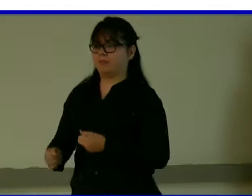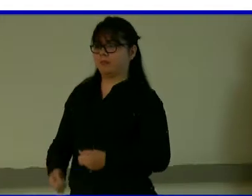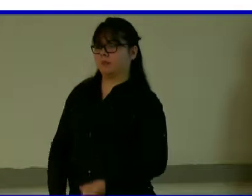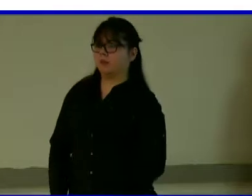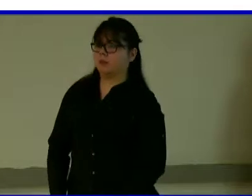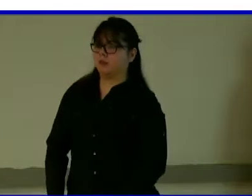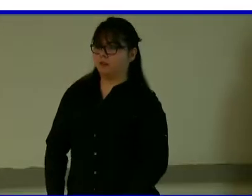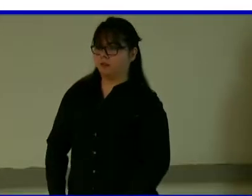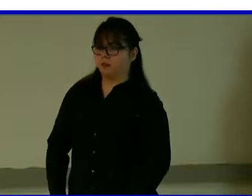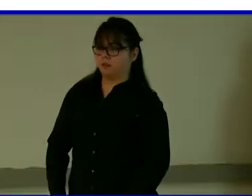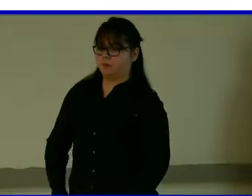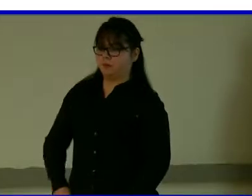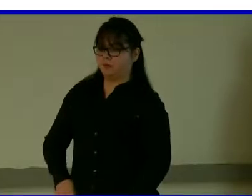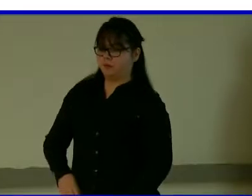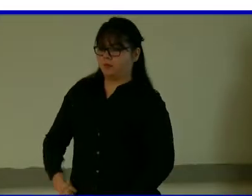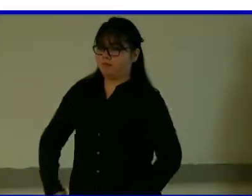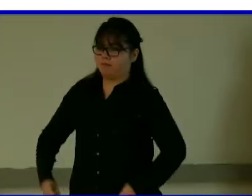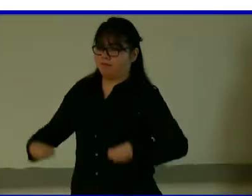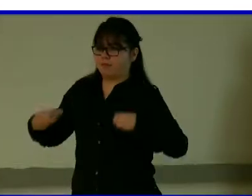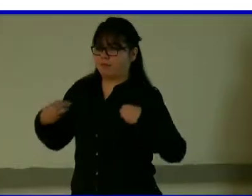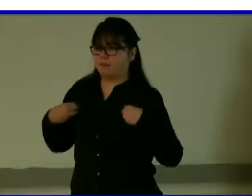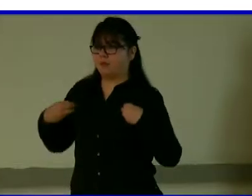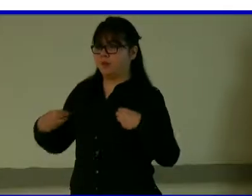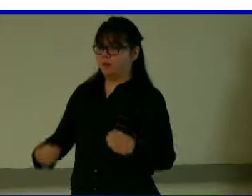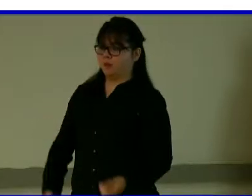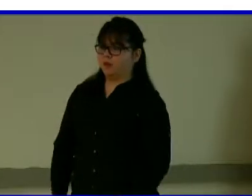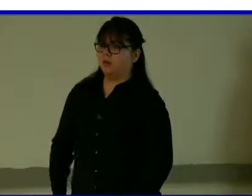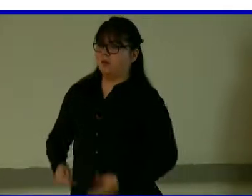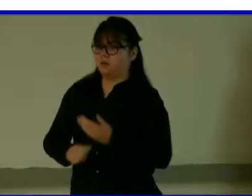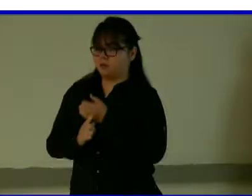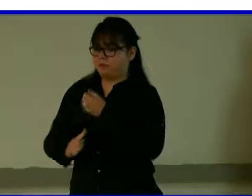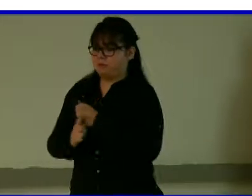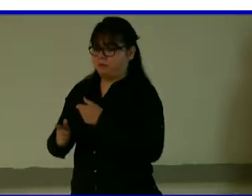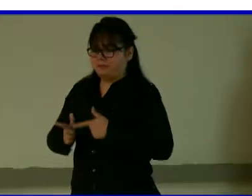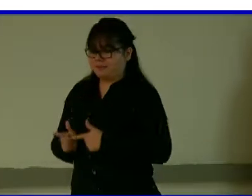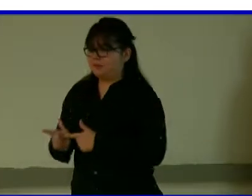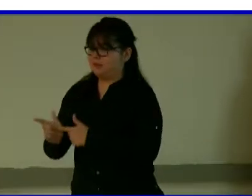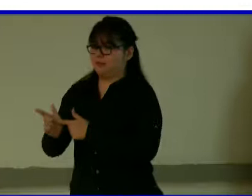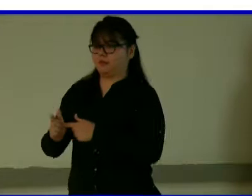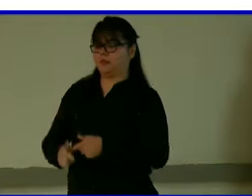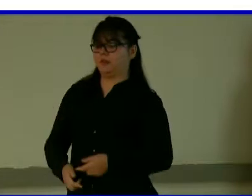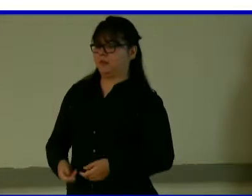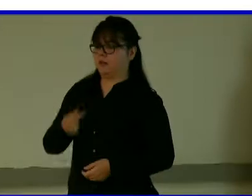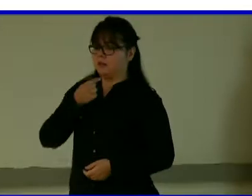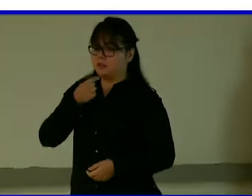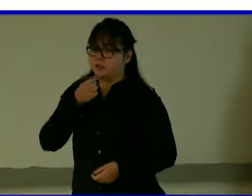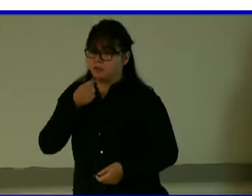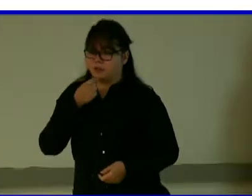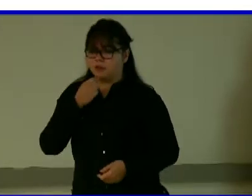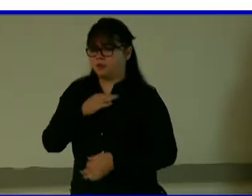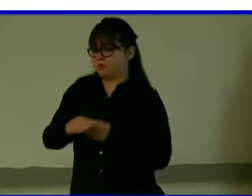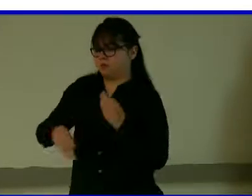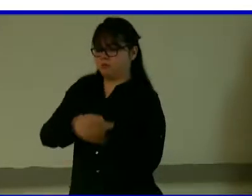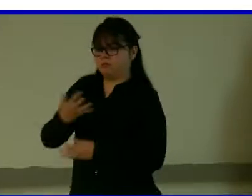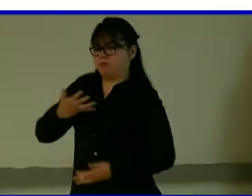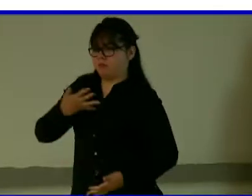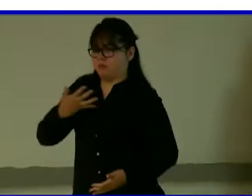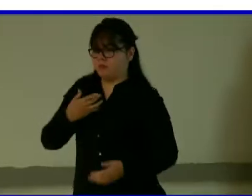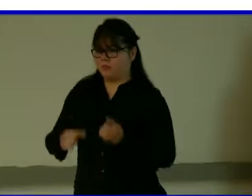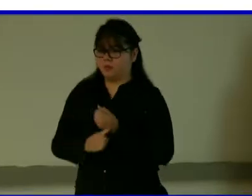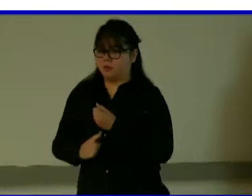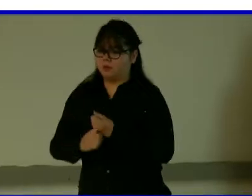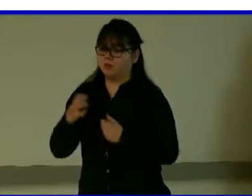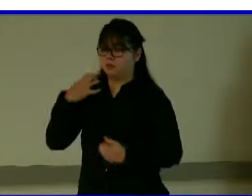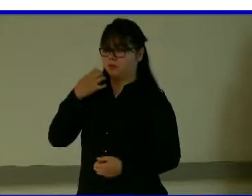Y a través de la vida vemos que las limitaciones continúan. A una edad temprana tenemos limitaciones académicas, relaciones